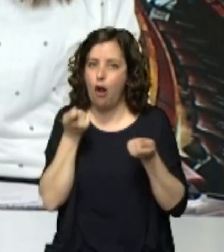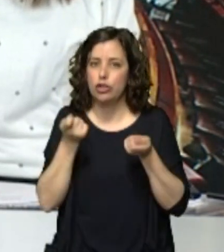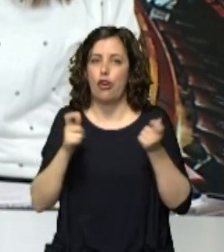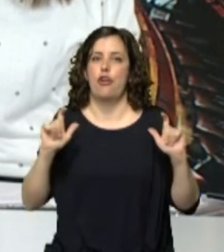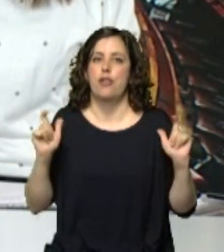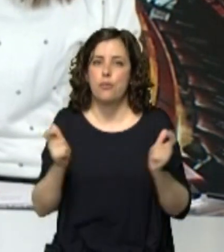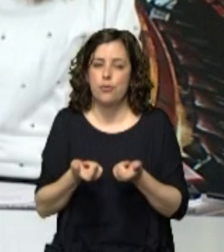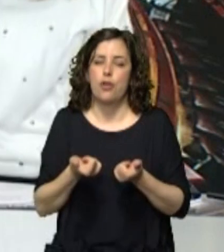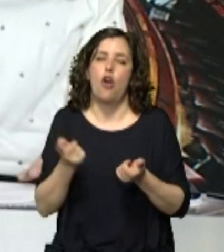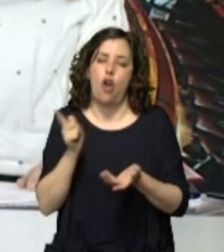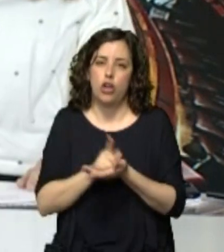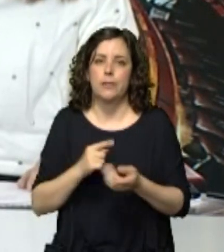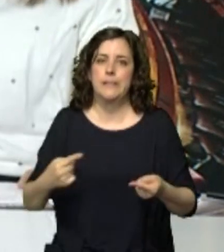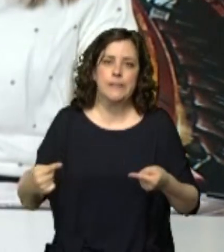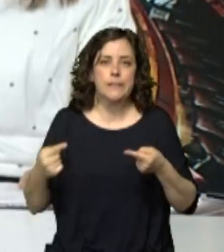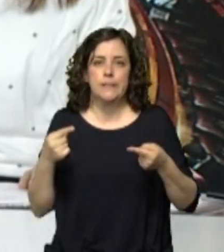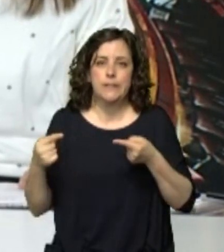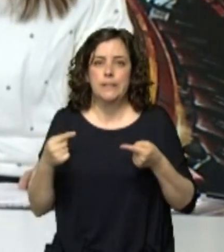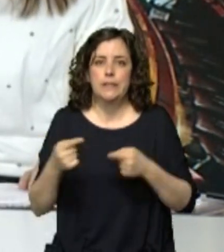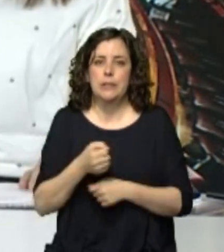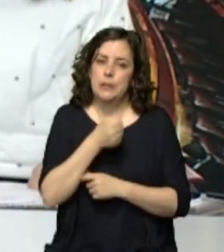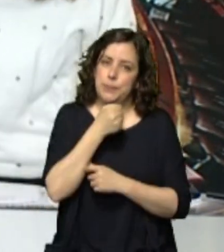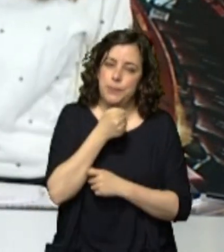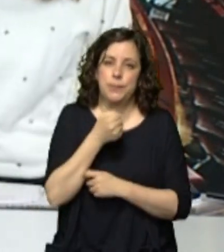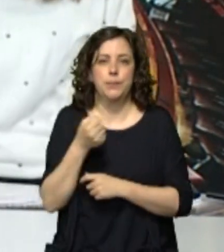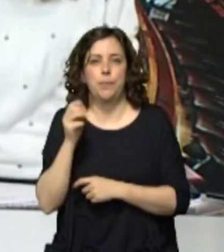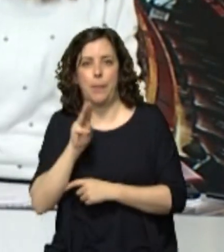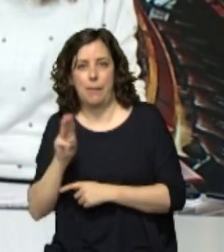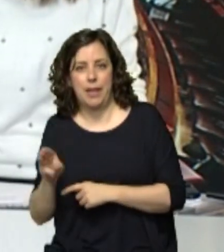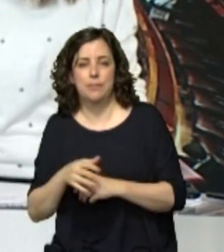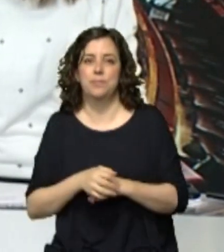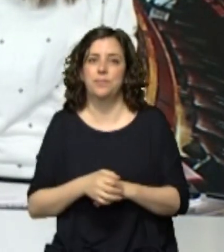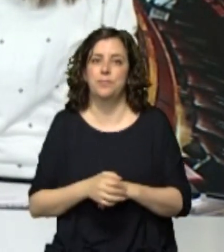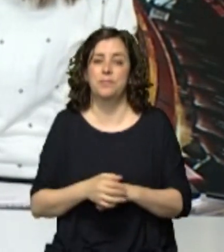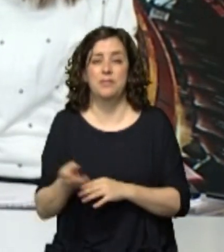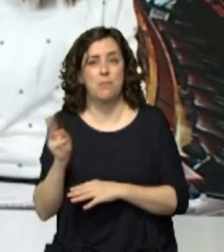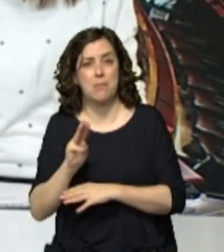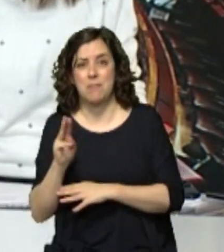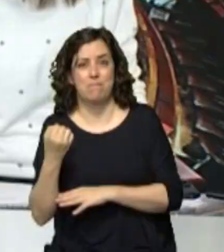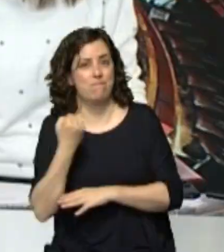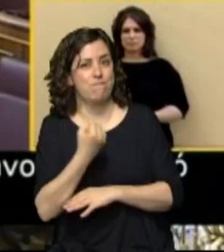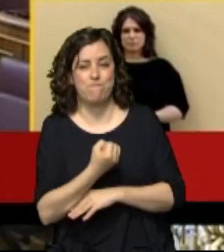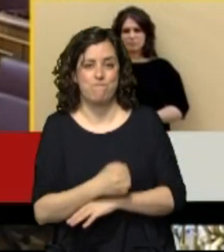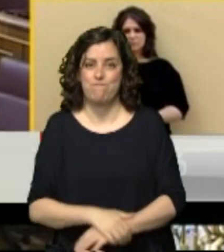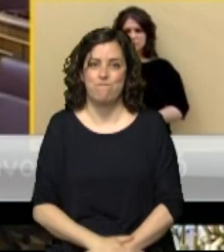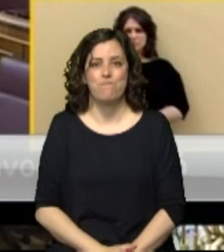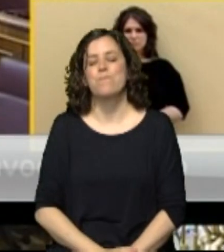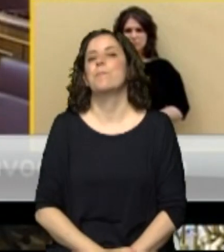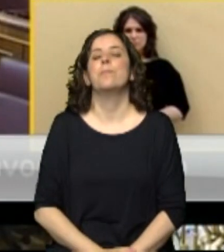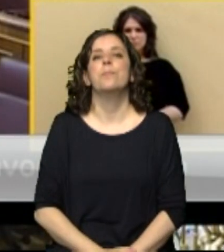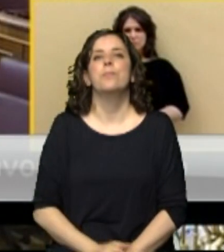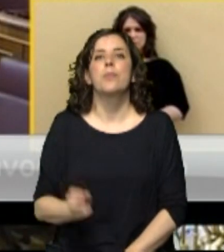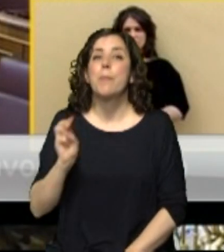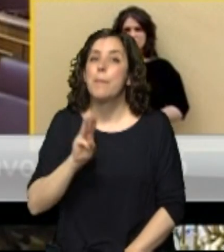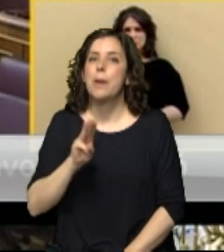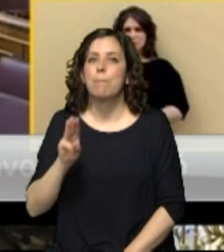PP y el Gobierno. Pedro Sánchez pide unidad a todos los partidos, pero los populares no están por la labor. El Partido